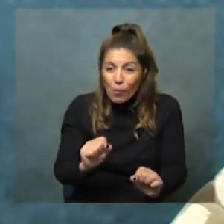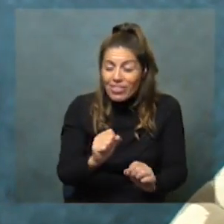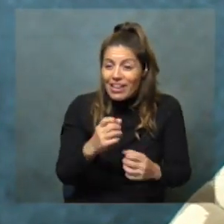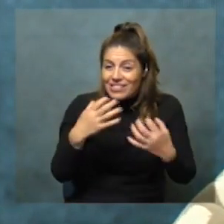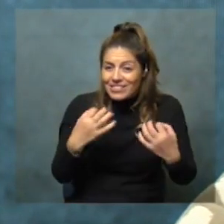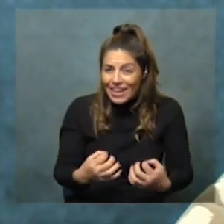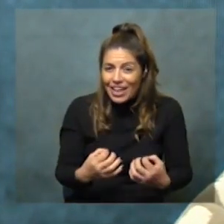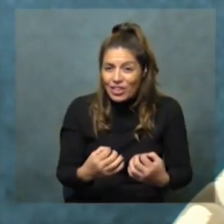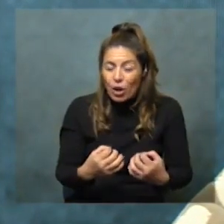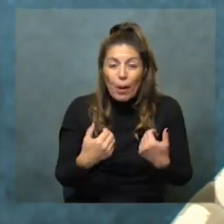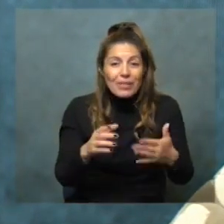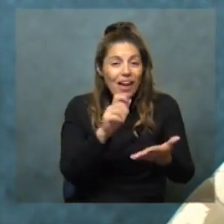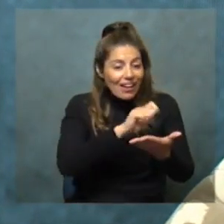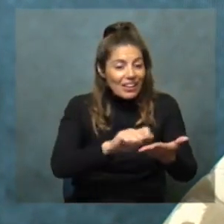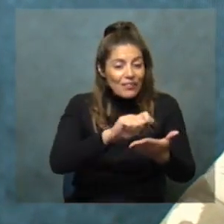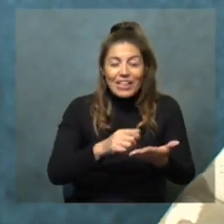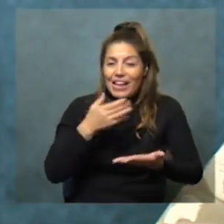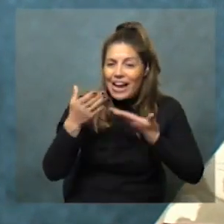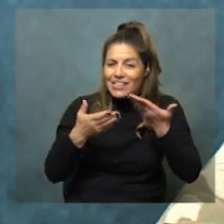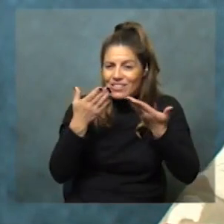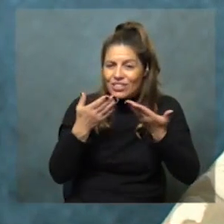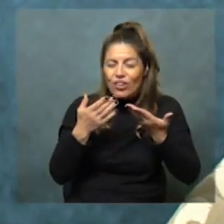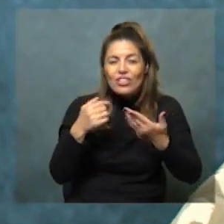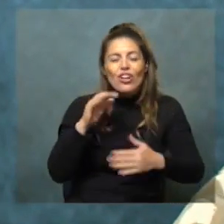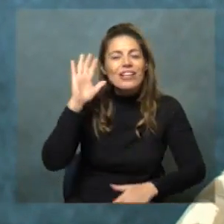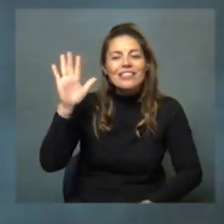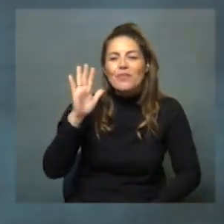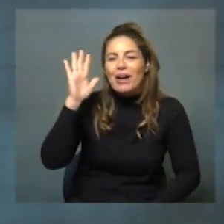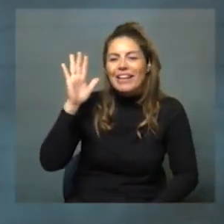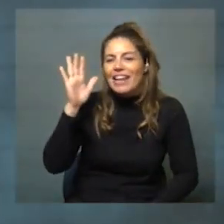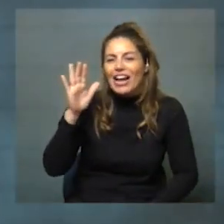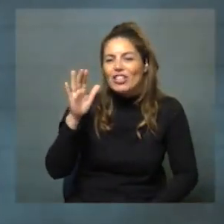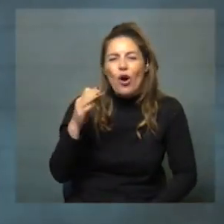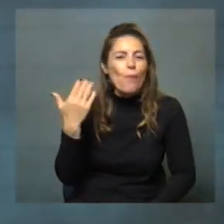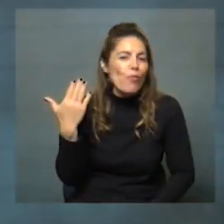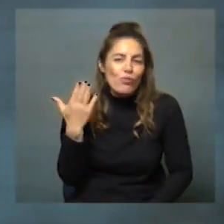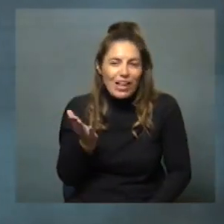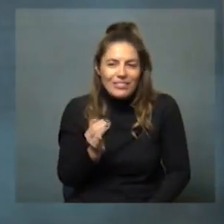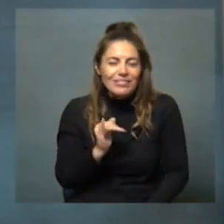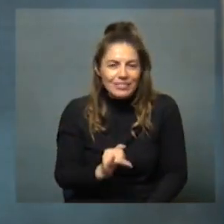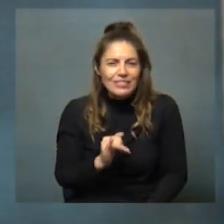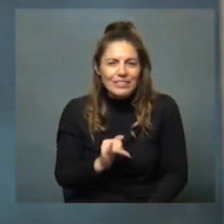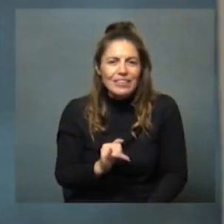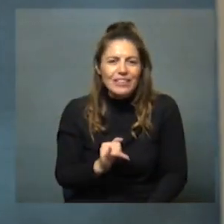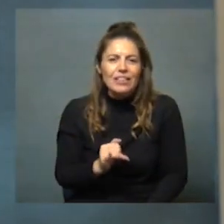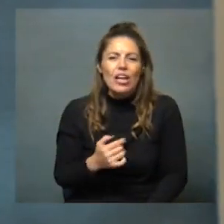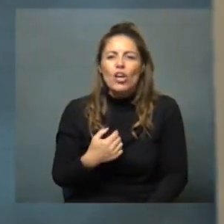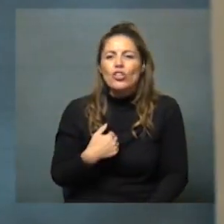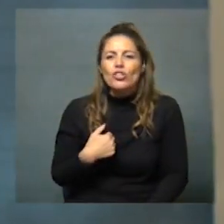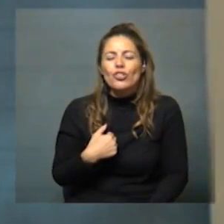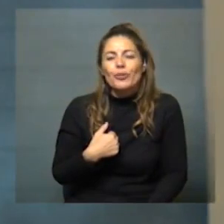serio y se ponga a componer canciones. Creo que va por ese imaginario popular, sí, ¿no? Sí, yo pienso que ahí